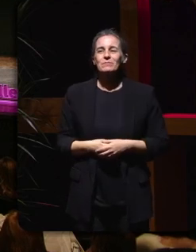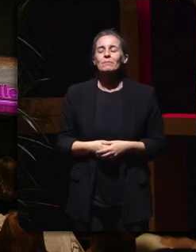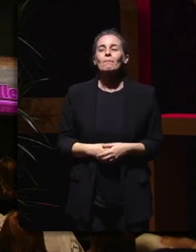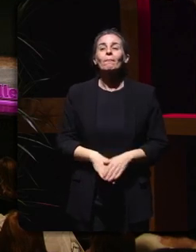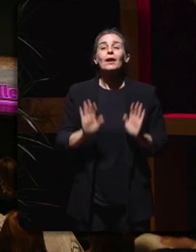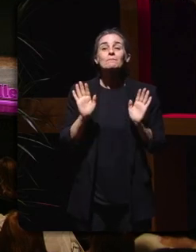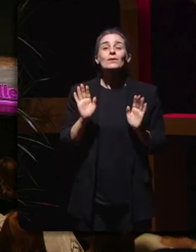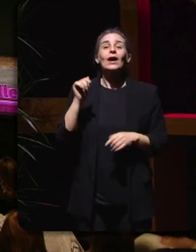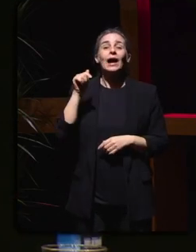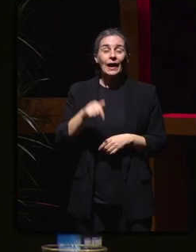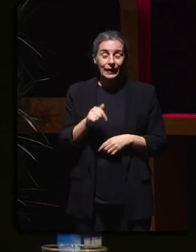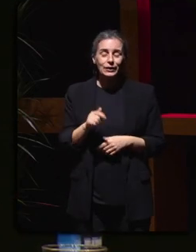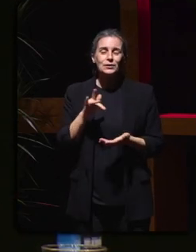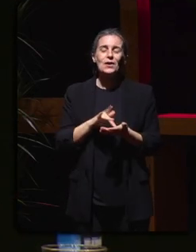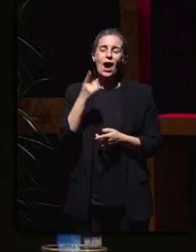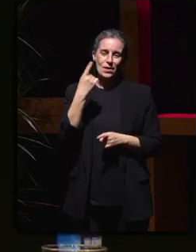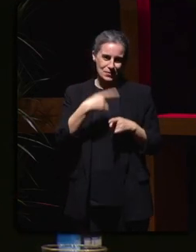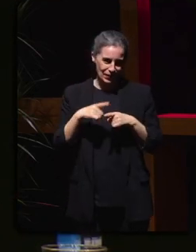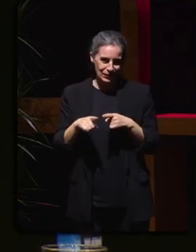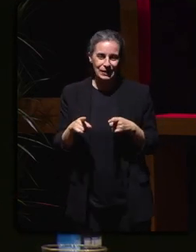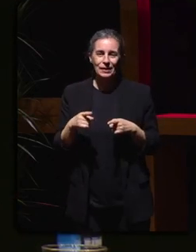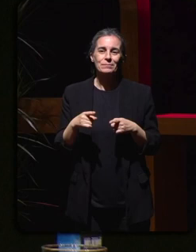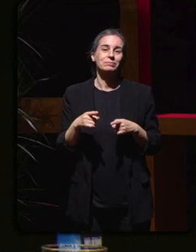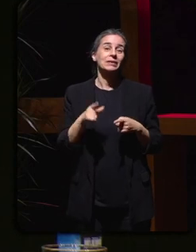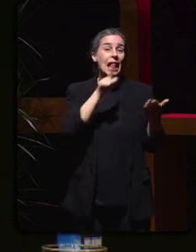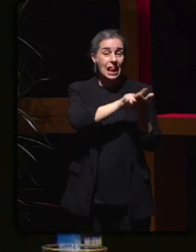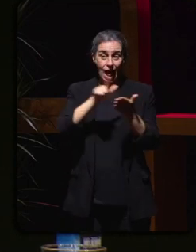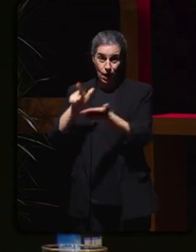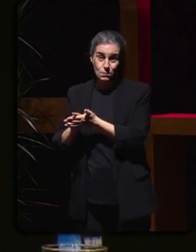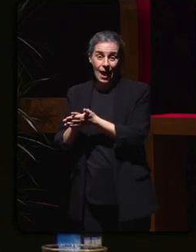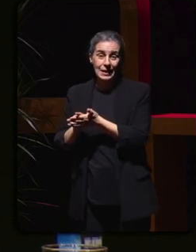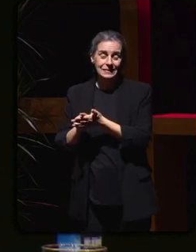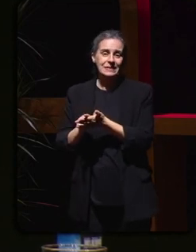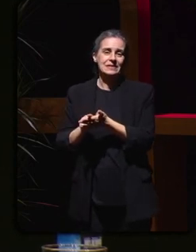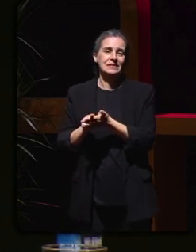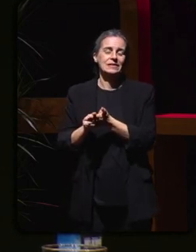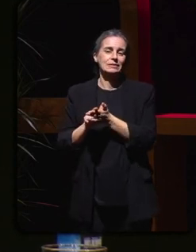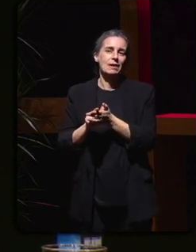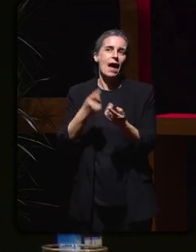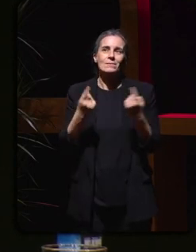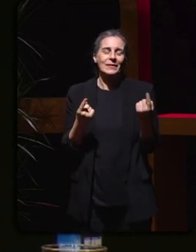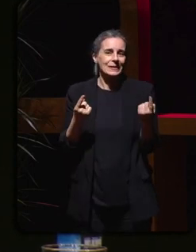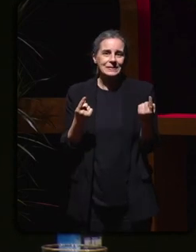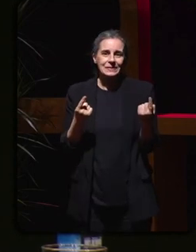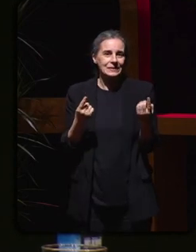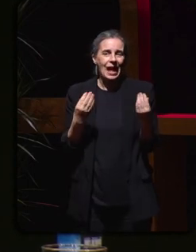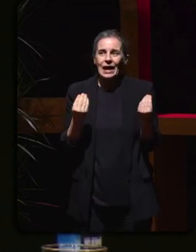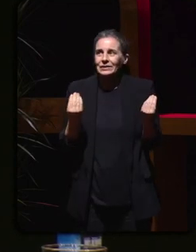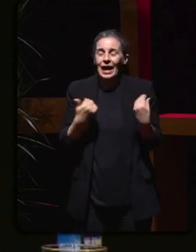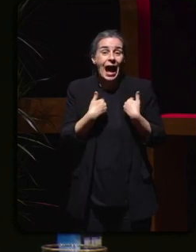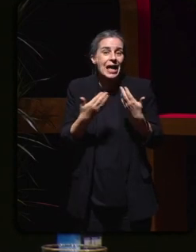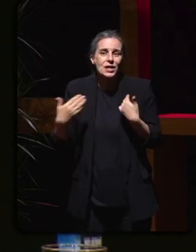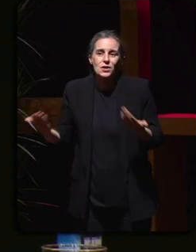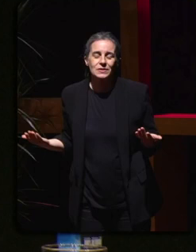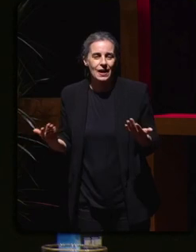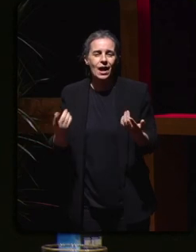pero aquí me ha pasado una cosa para que veáis que la lengua son tan tan generosas que a